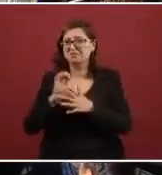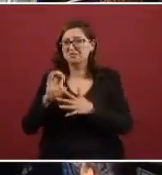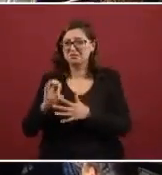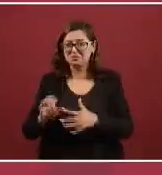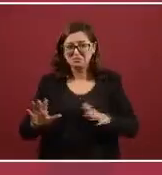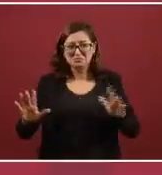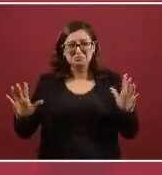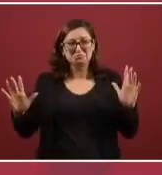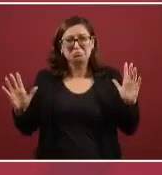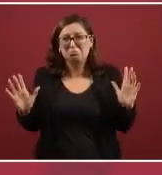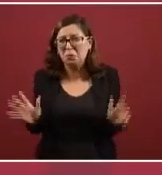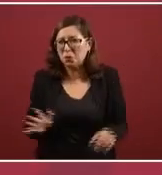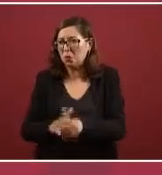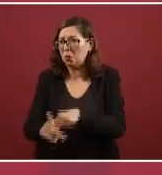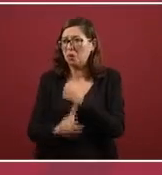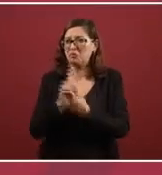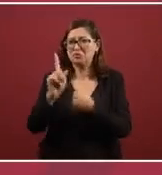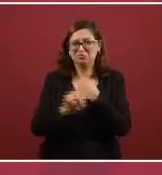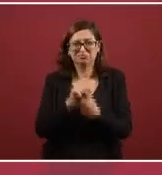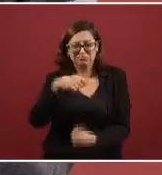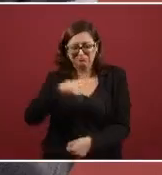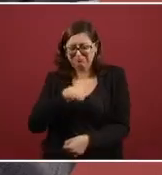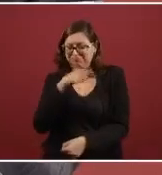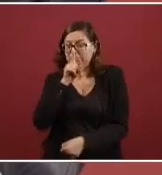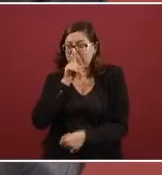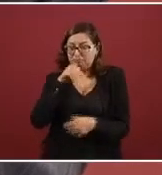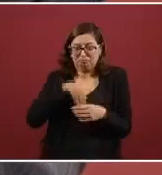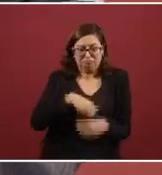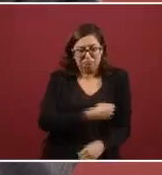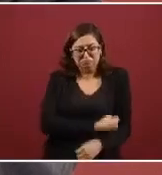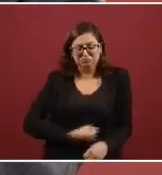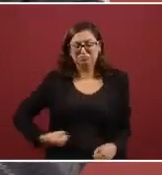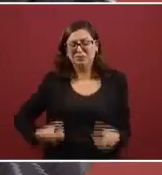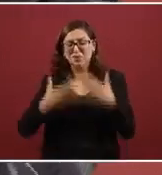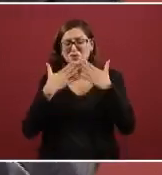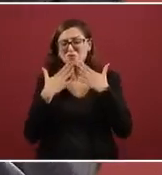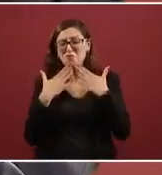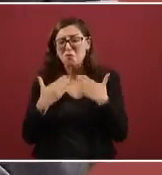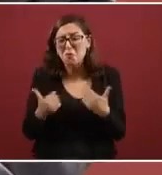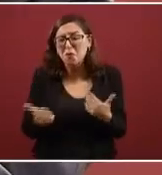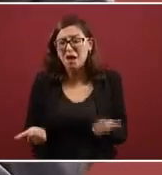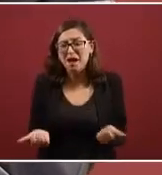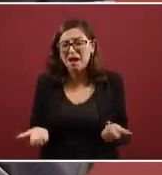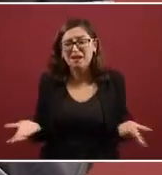no hay nada que ocultar. Se quedaron